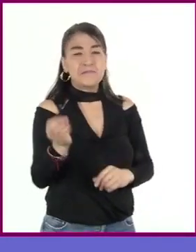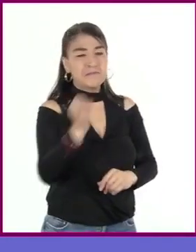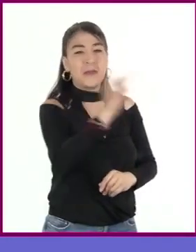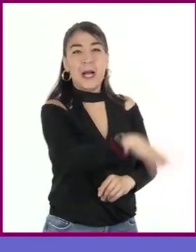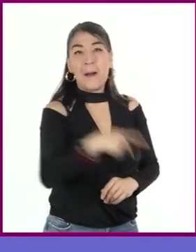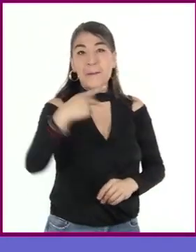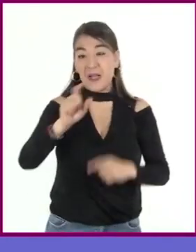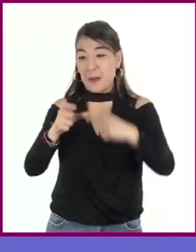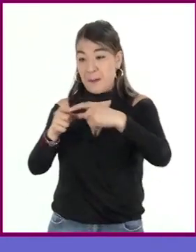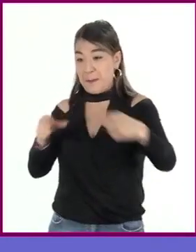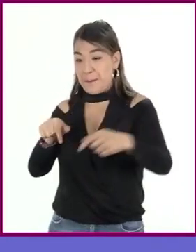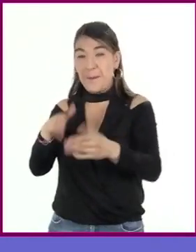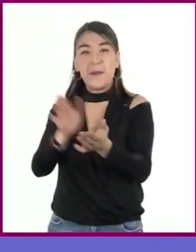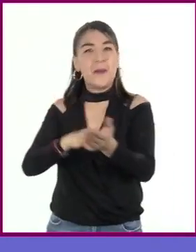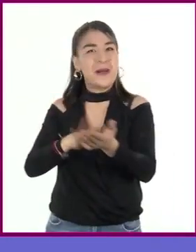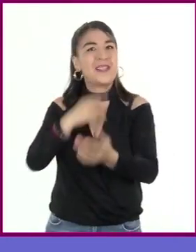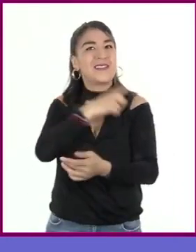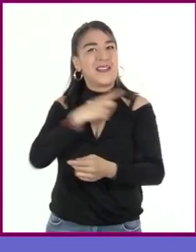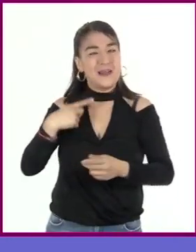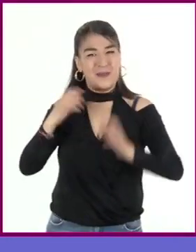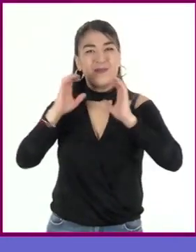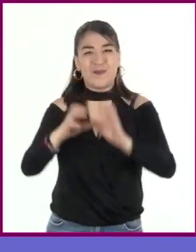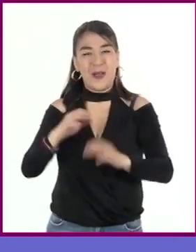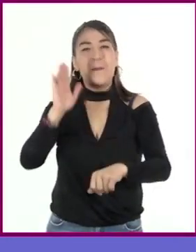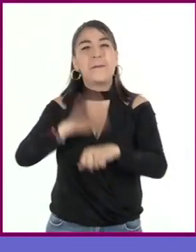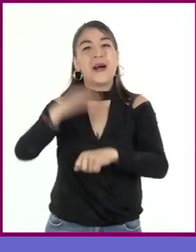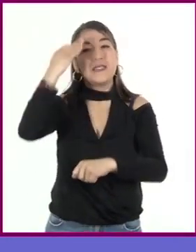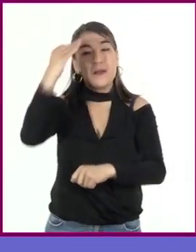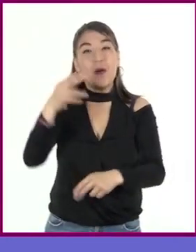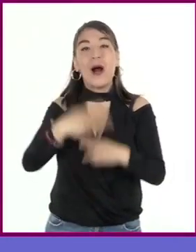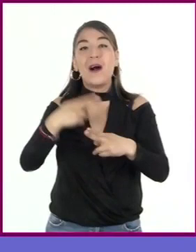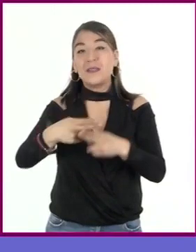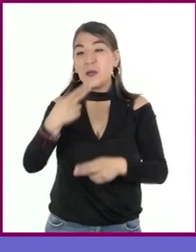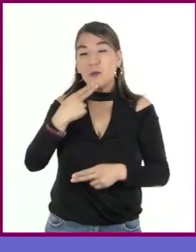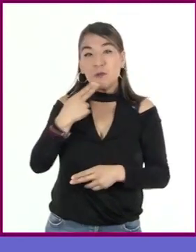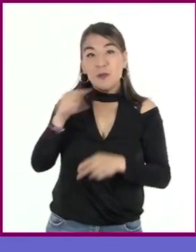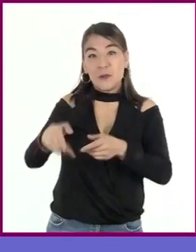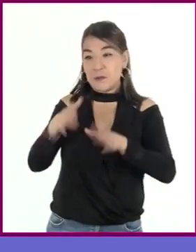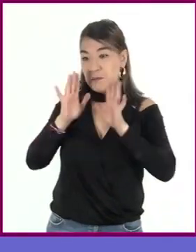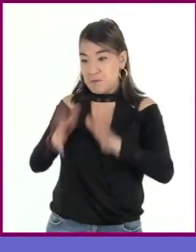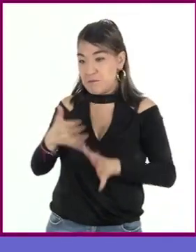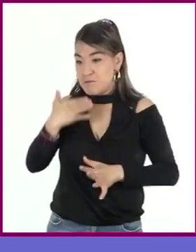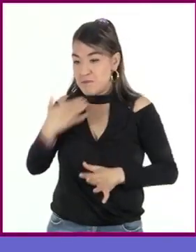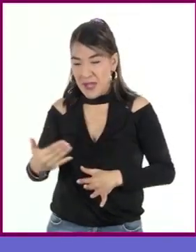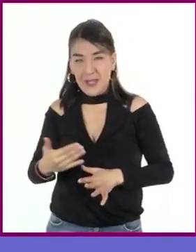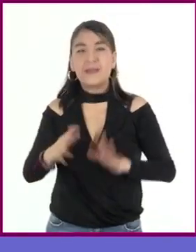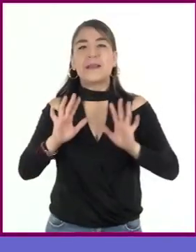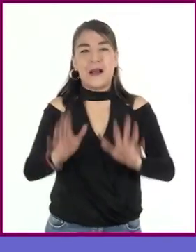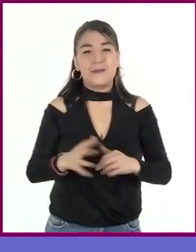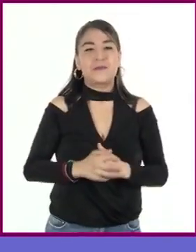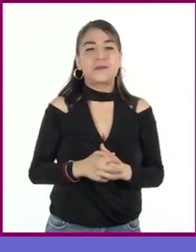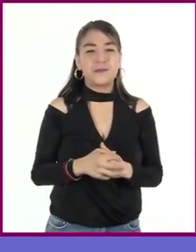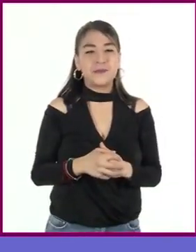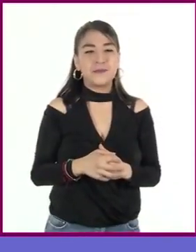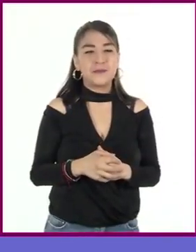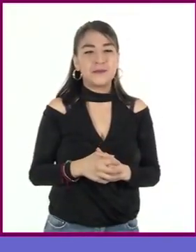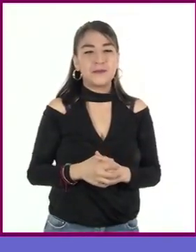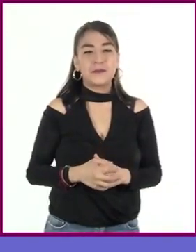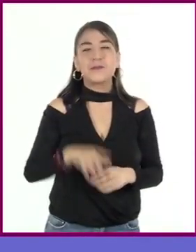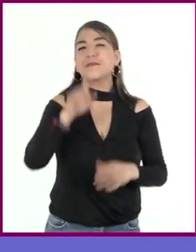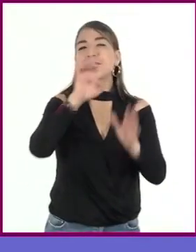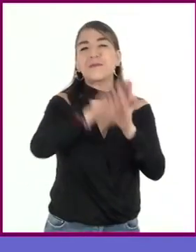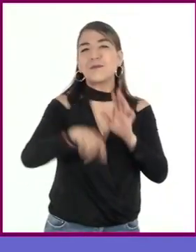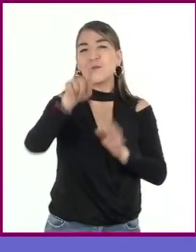compra se debe guardar más tiempo, hasta que hagas uso del producto y compruebes que está en buen estado. En el caso de la compra